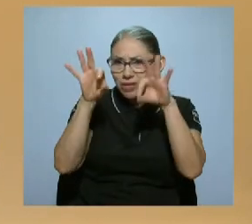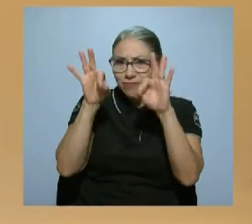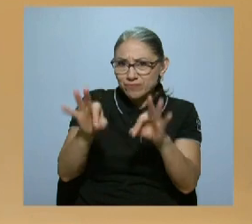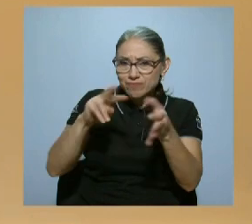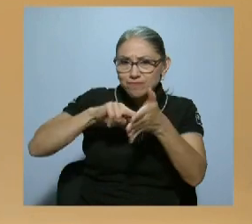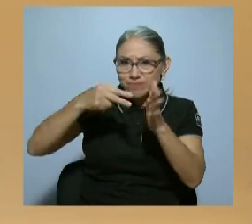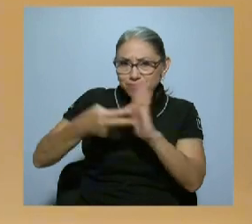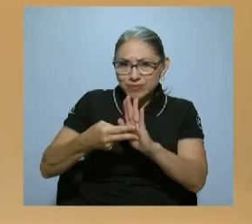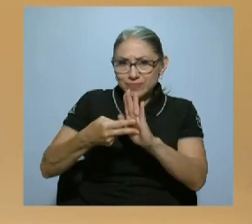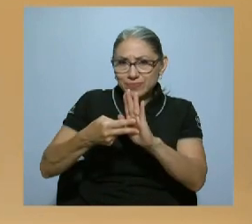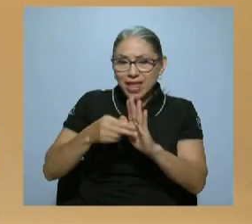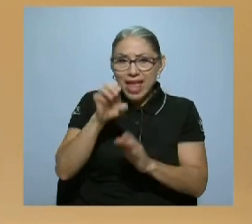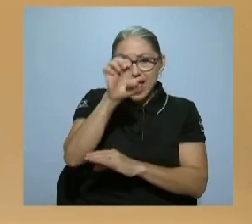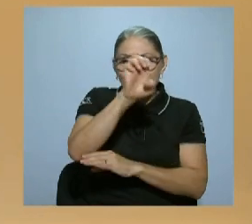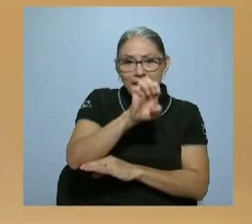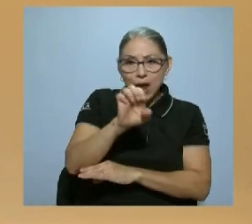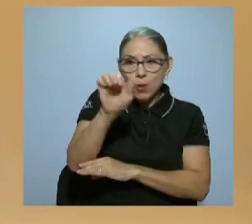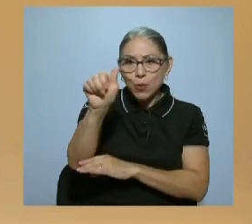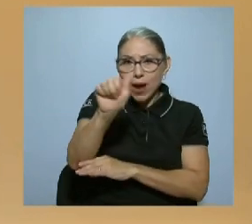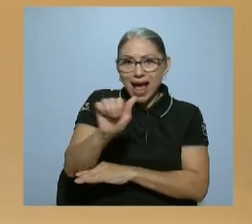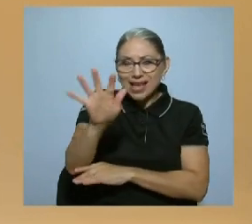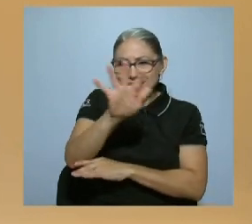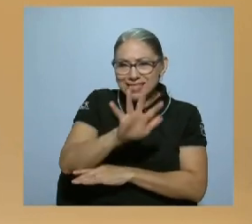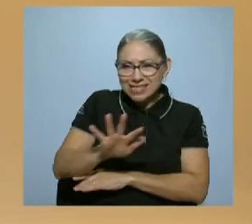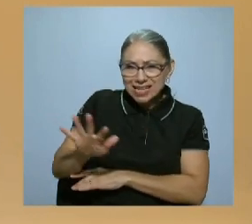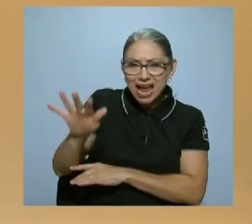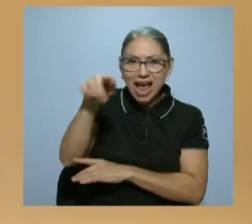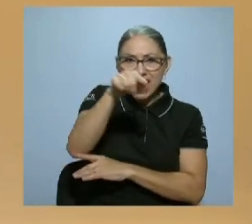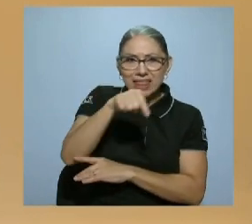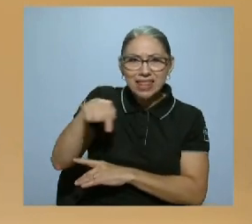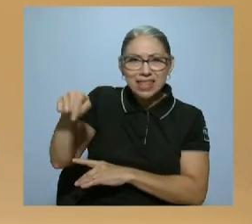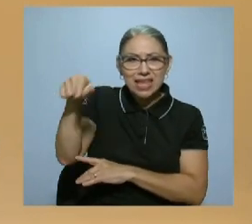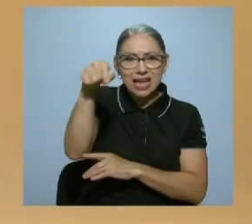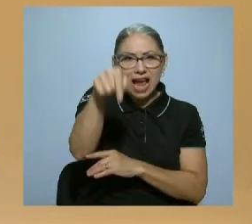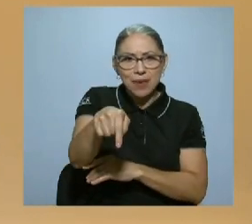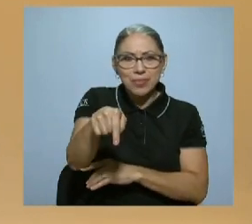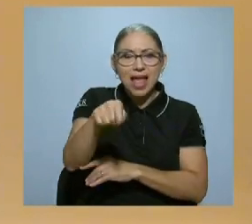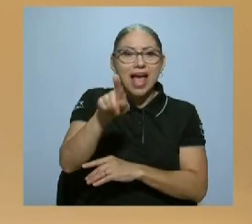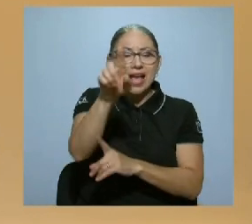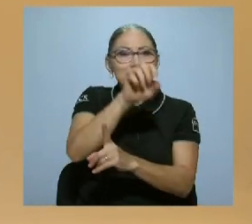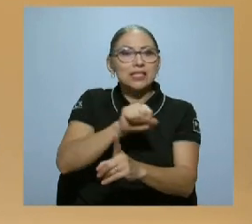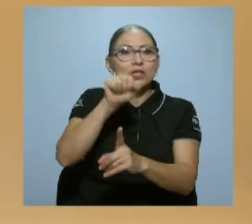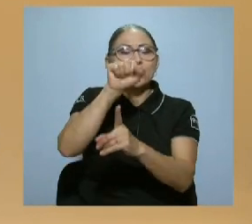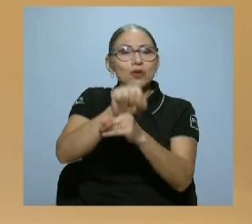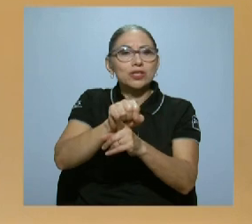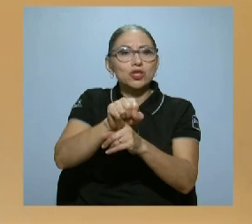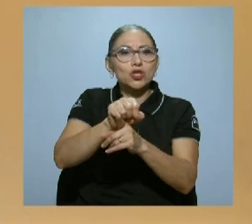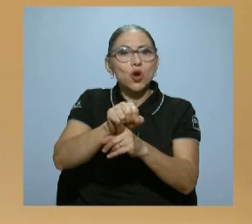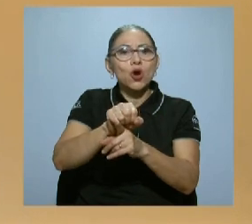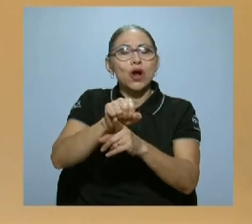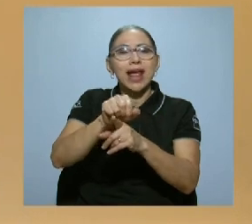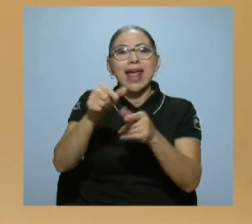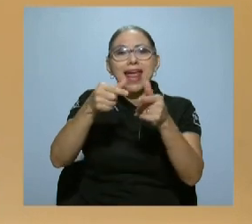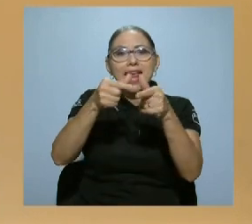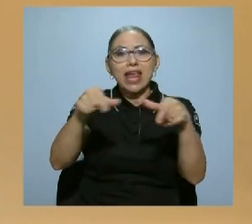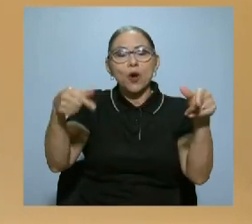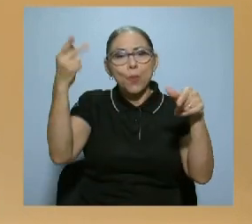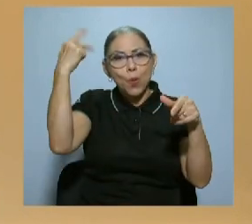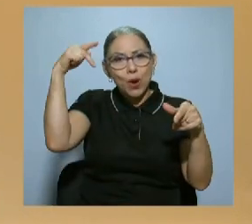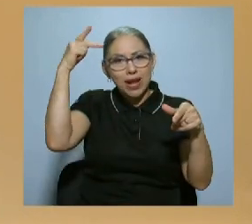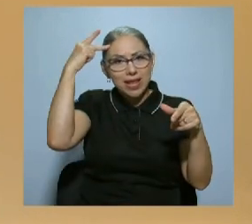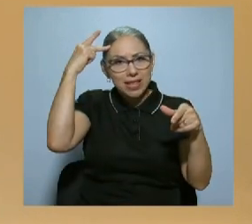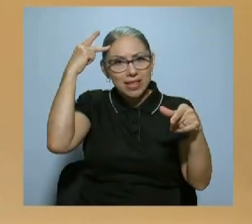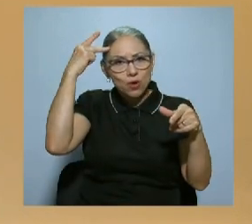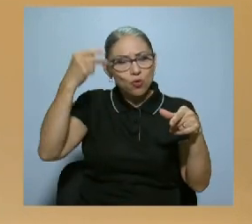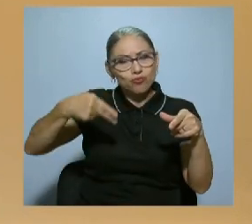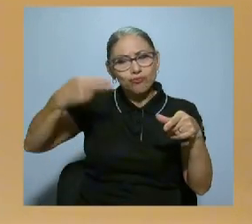masa euroasiática ha sido el epicentro geopolítico de la historia de la humanidad.